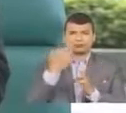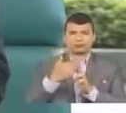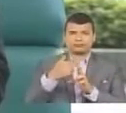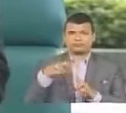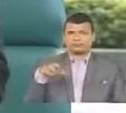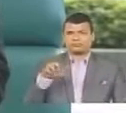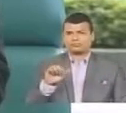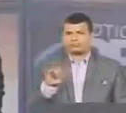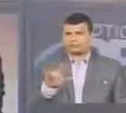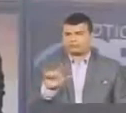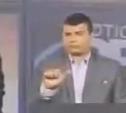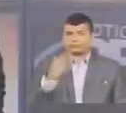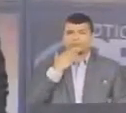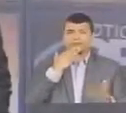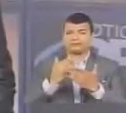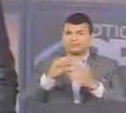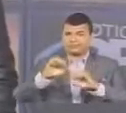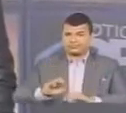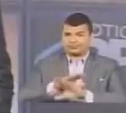días.